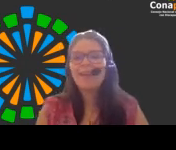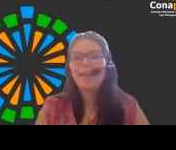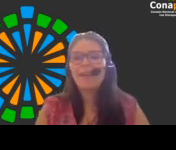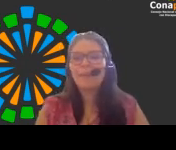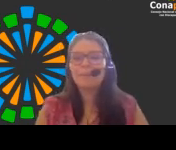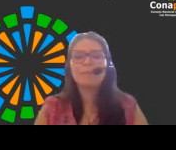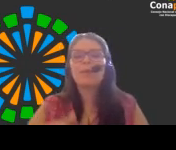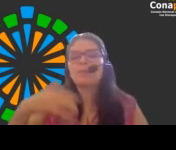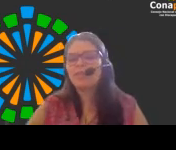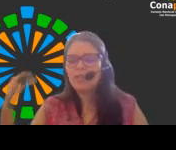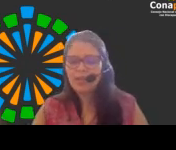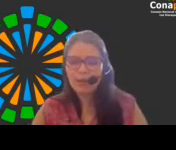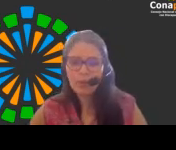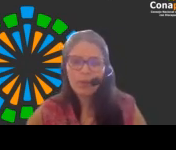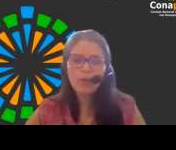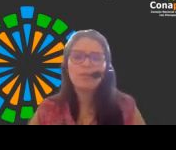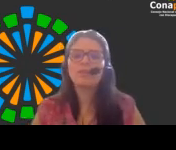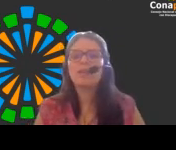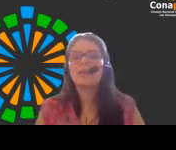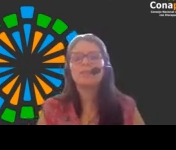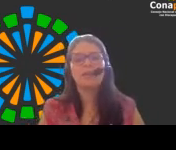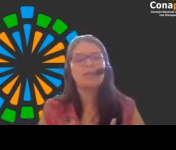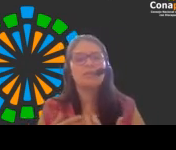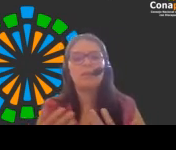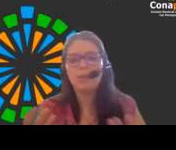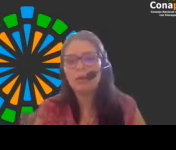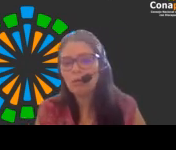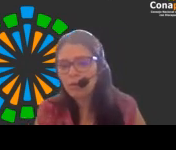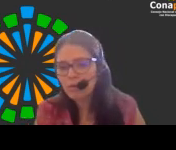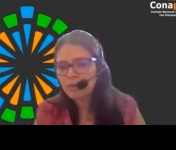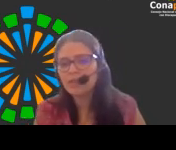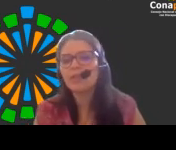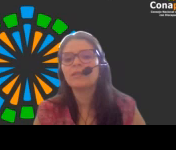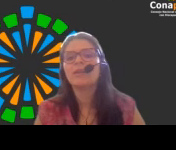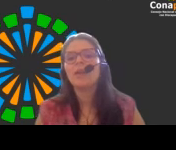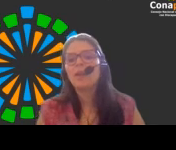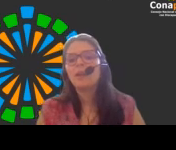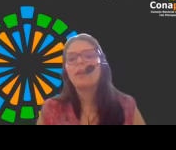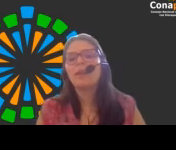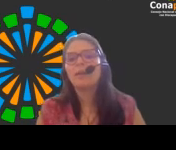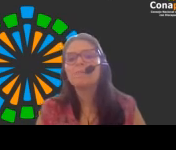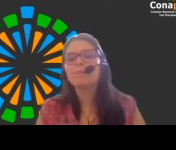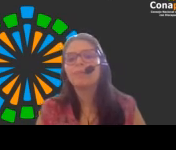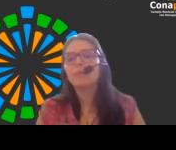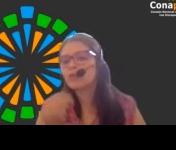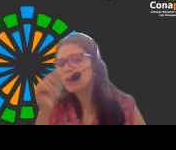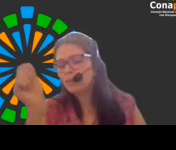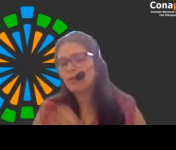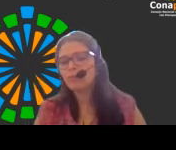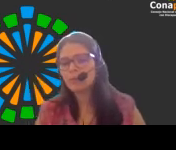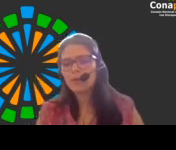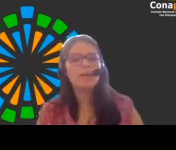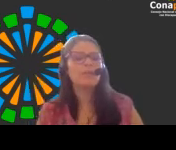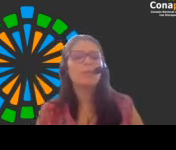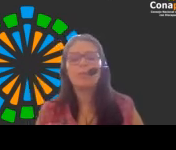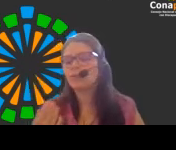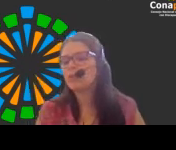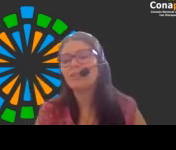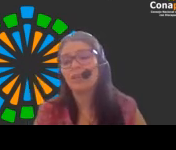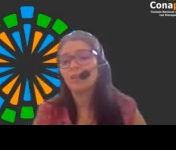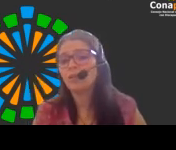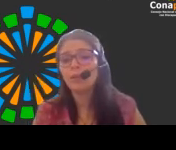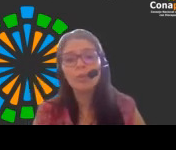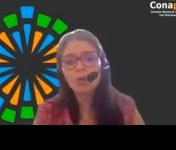no podemos señalar cosas escribir cosas uso de elementos visuales